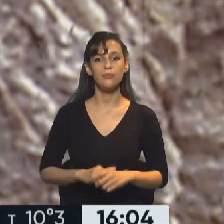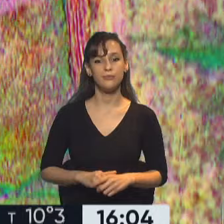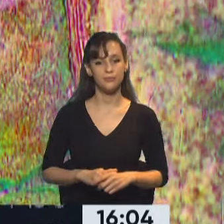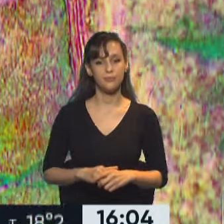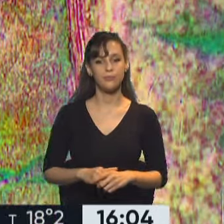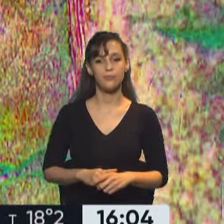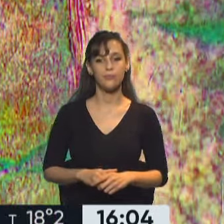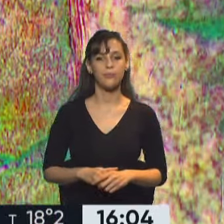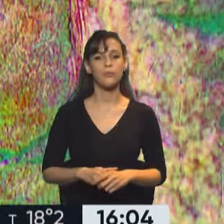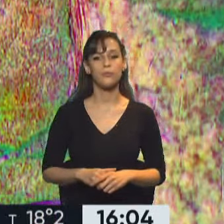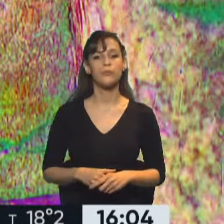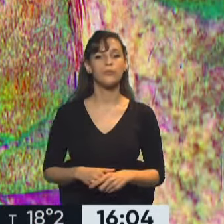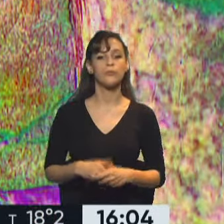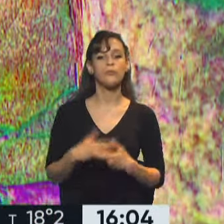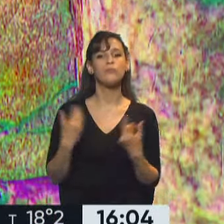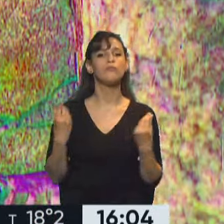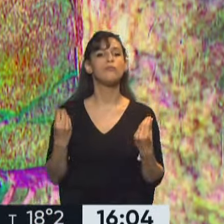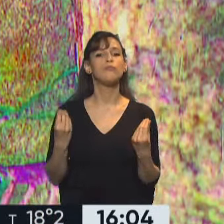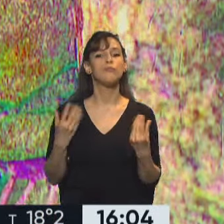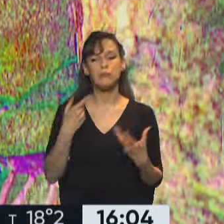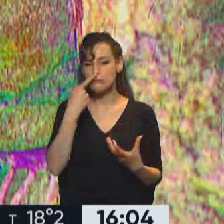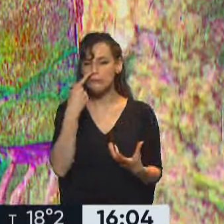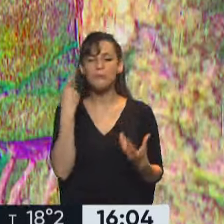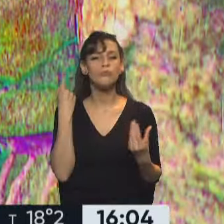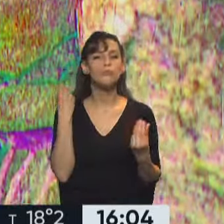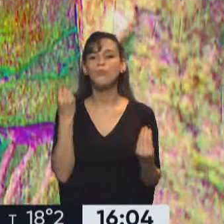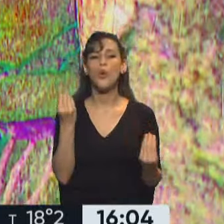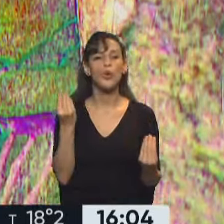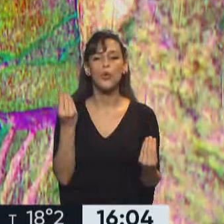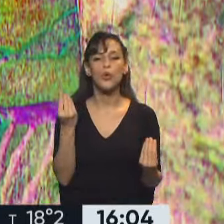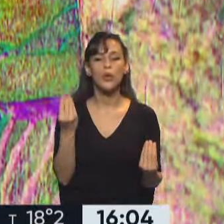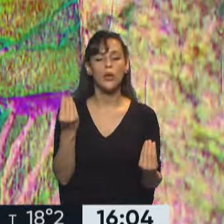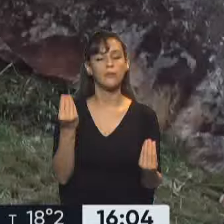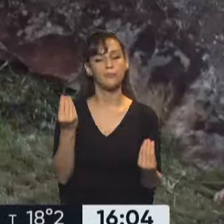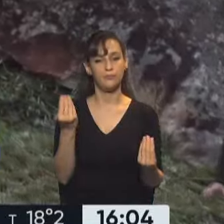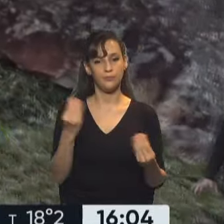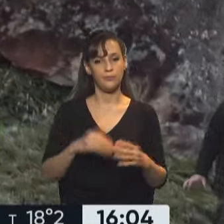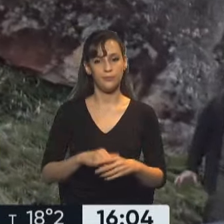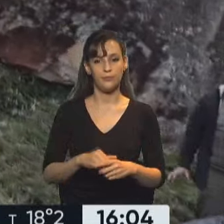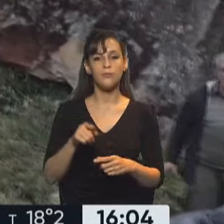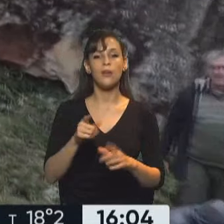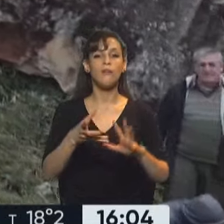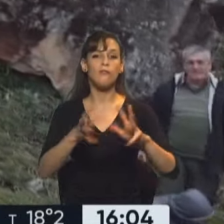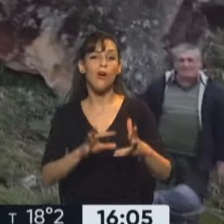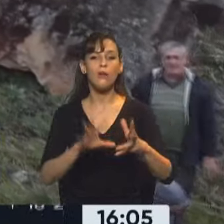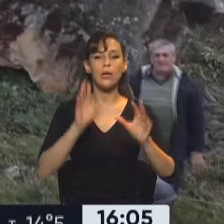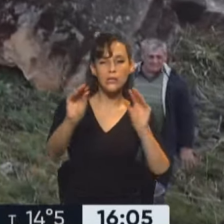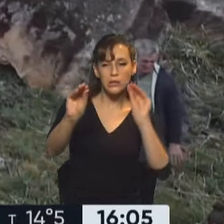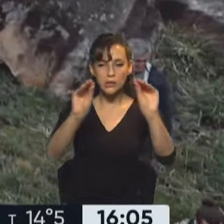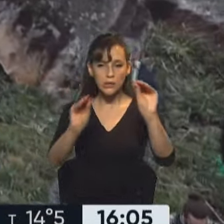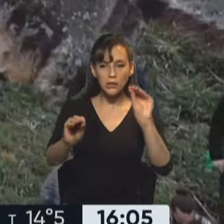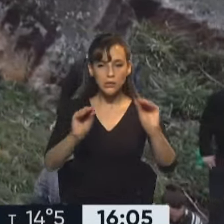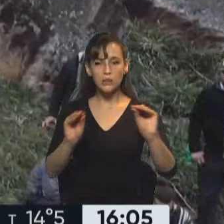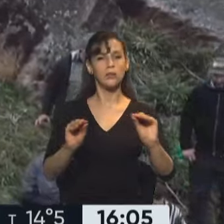a confirmar lo que venimos haciendo de otro tiempo, digamos, la señalización, la apropiación del